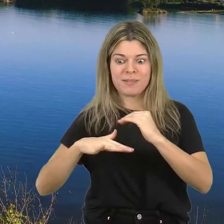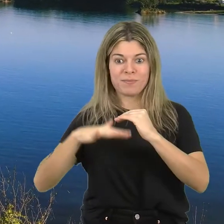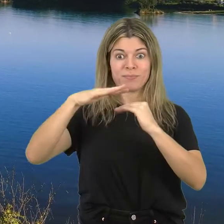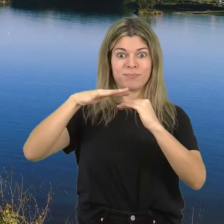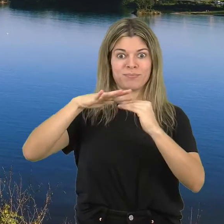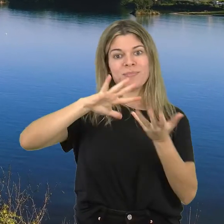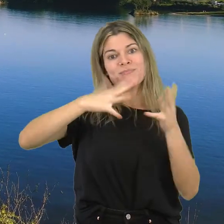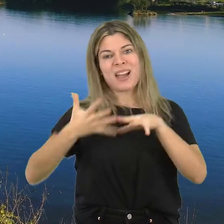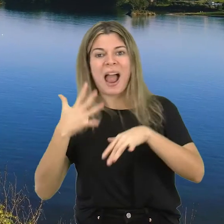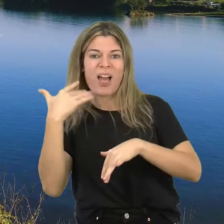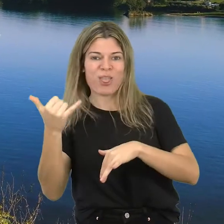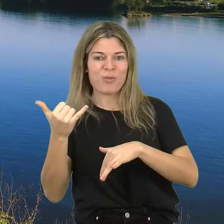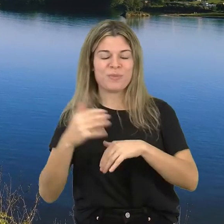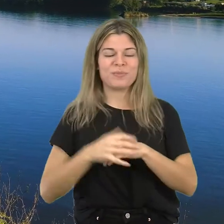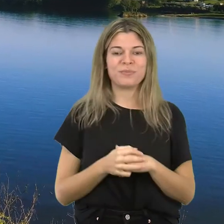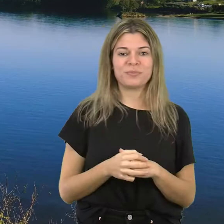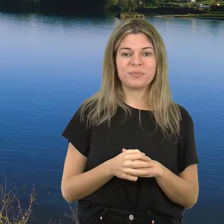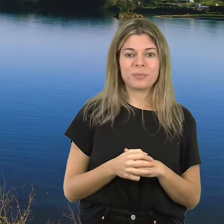pleamar.